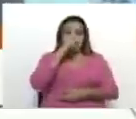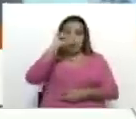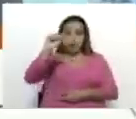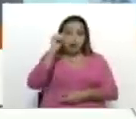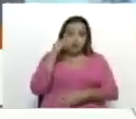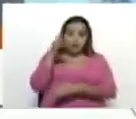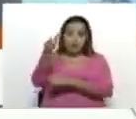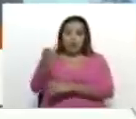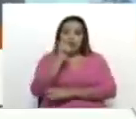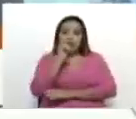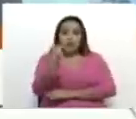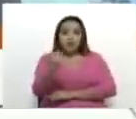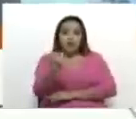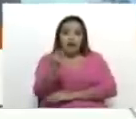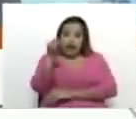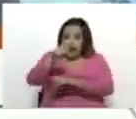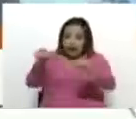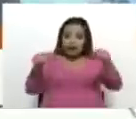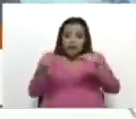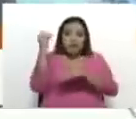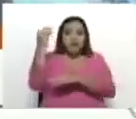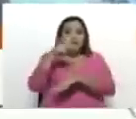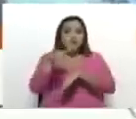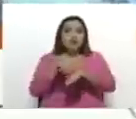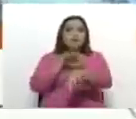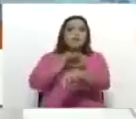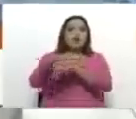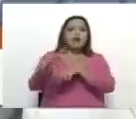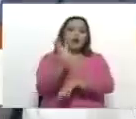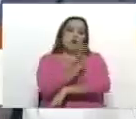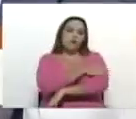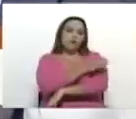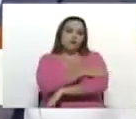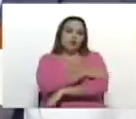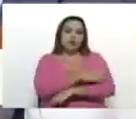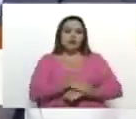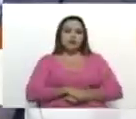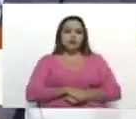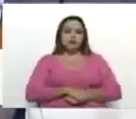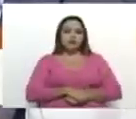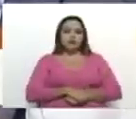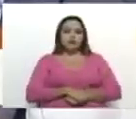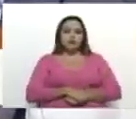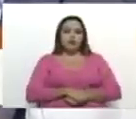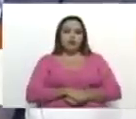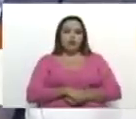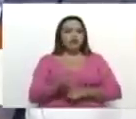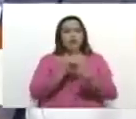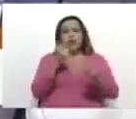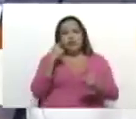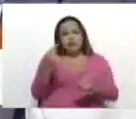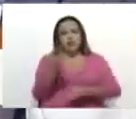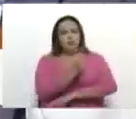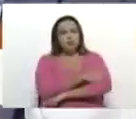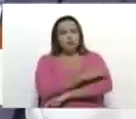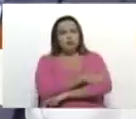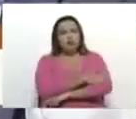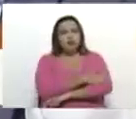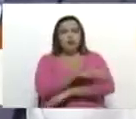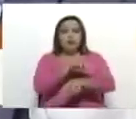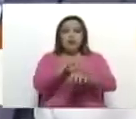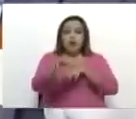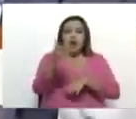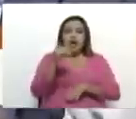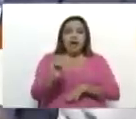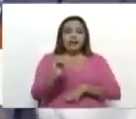su informe a La Nación a ese parlamento de mayoría de extrema derecha no voy a decir opositora porque la gran mayoría